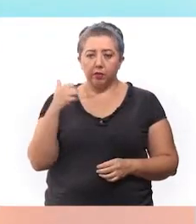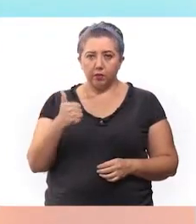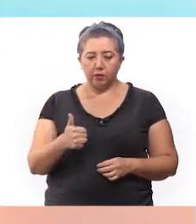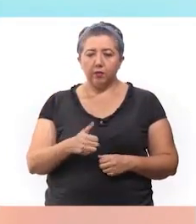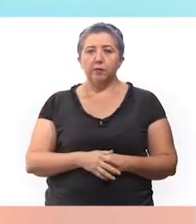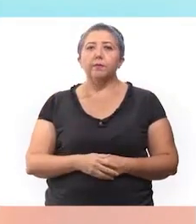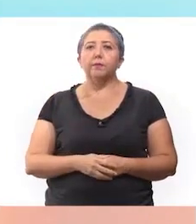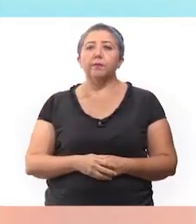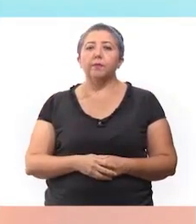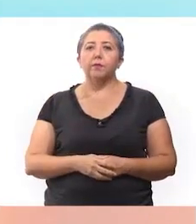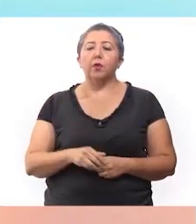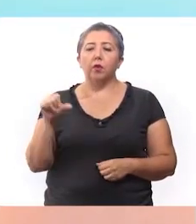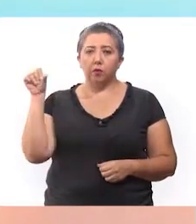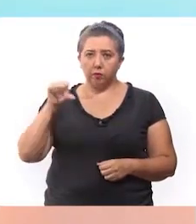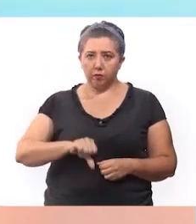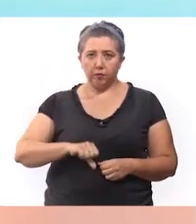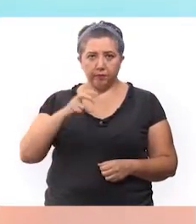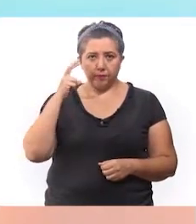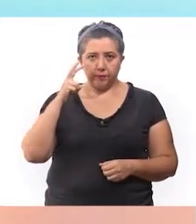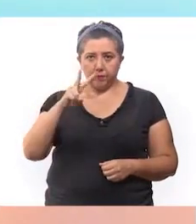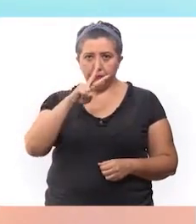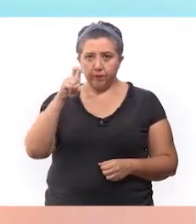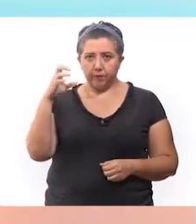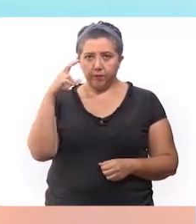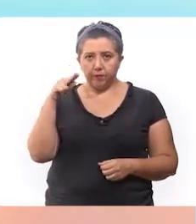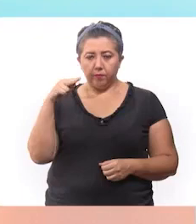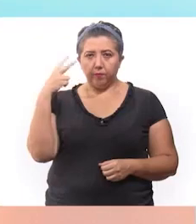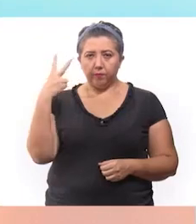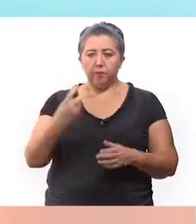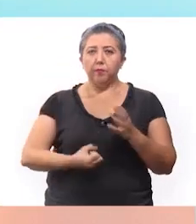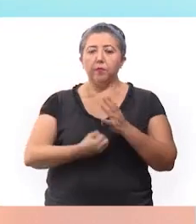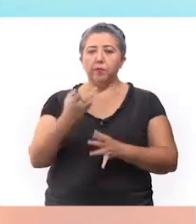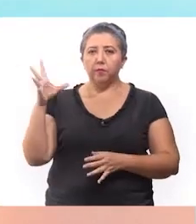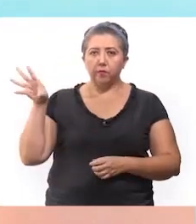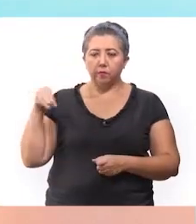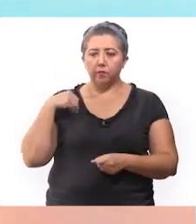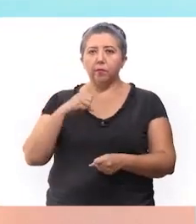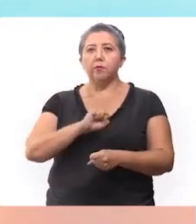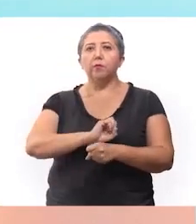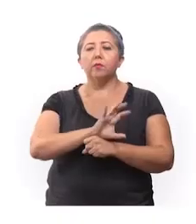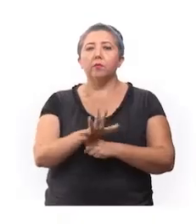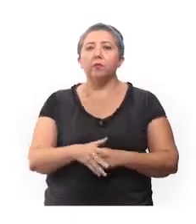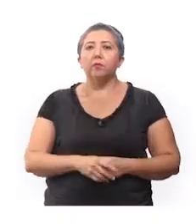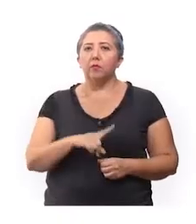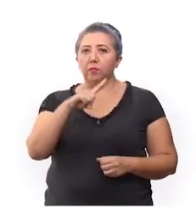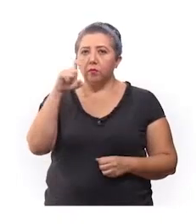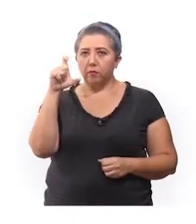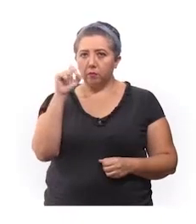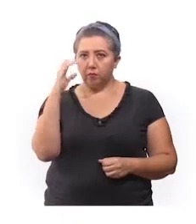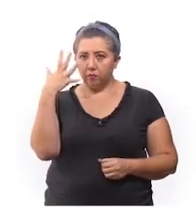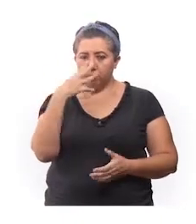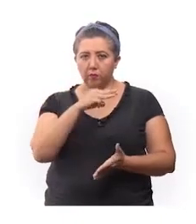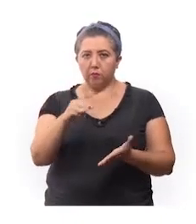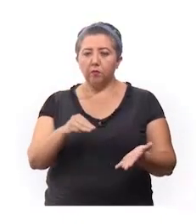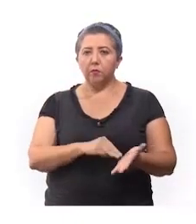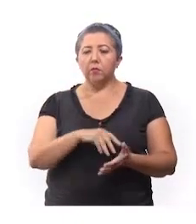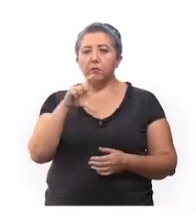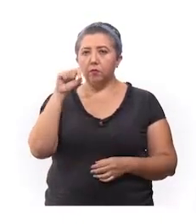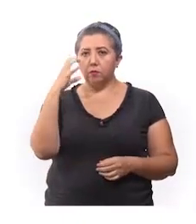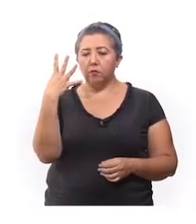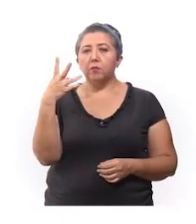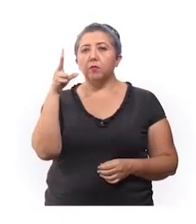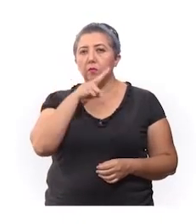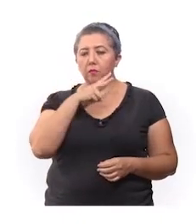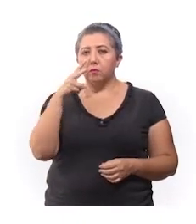57.556. Hoy se detectaron 282 nuevos contagios de coronavirus, 125 en Mérida, 24